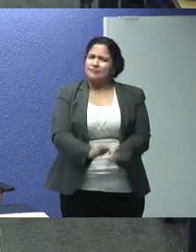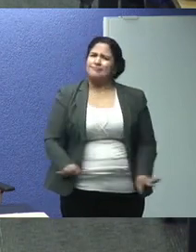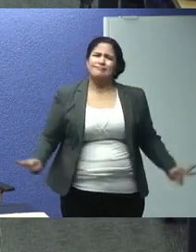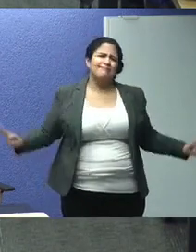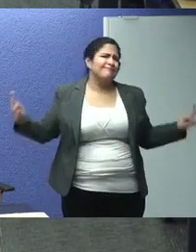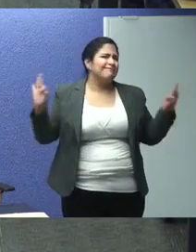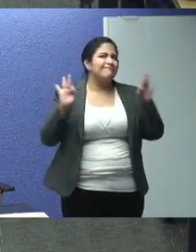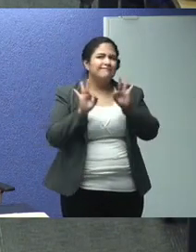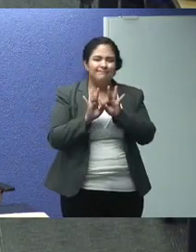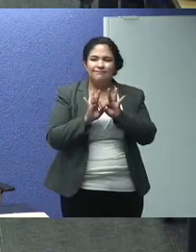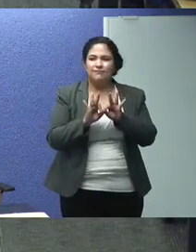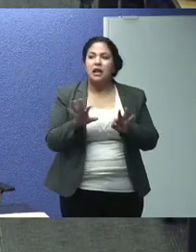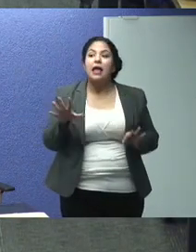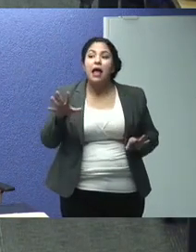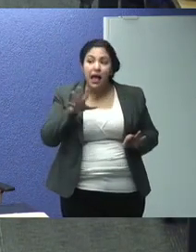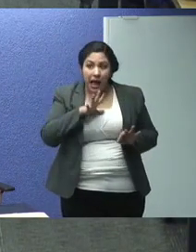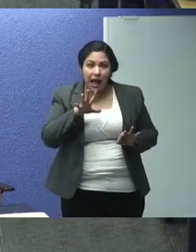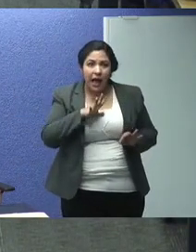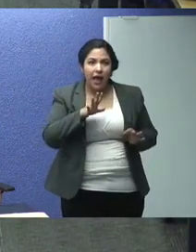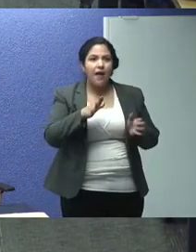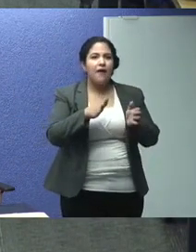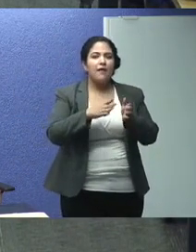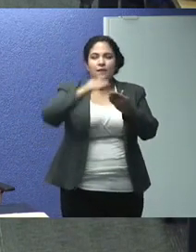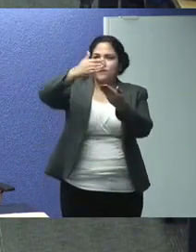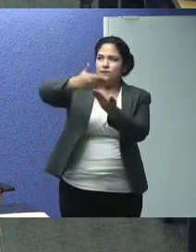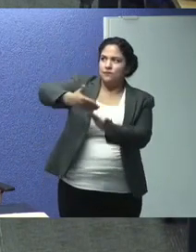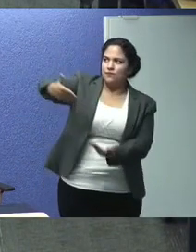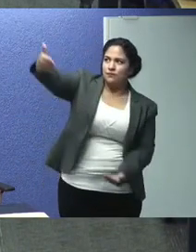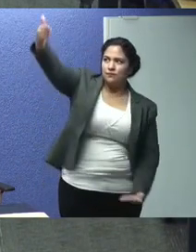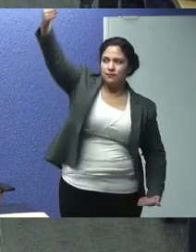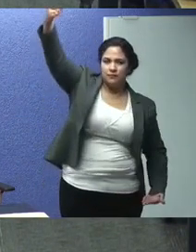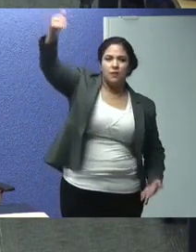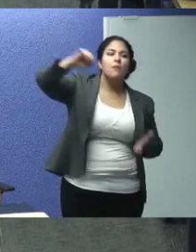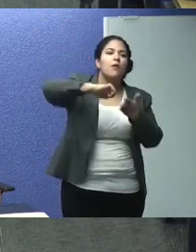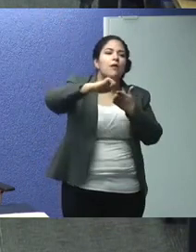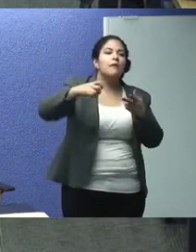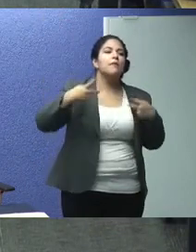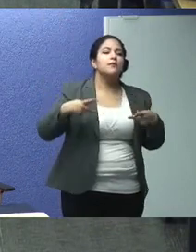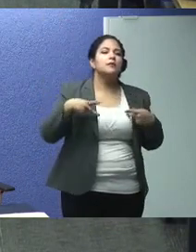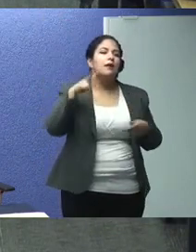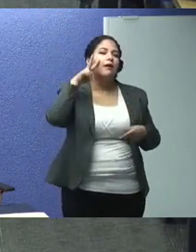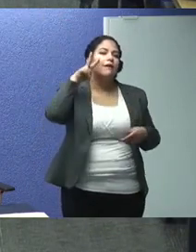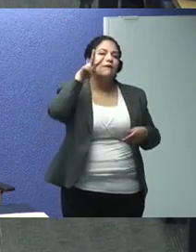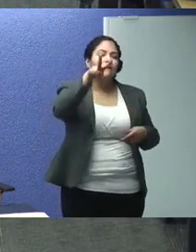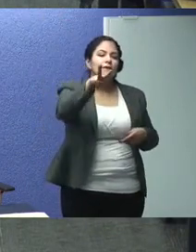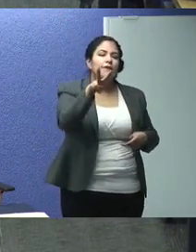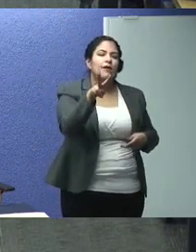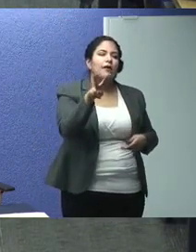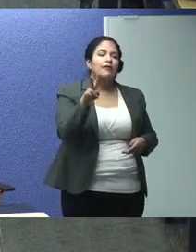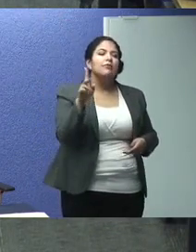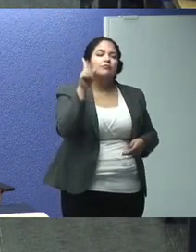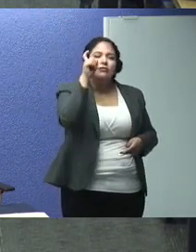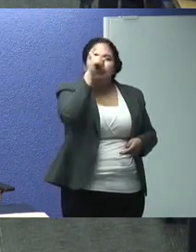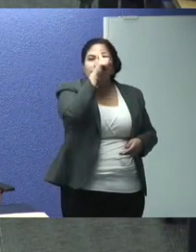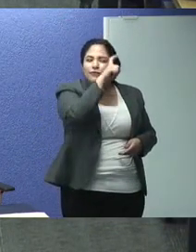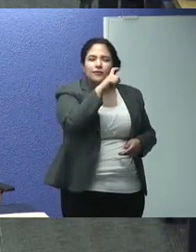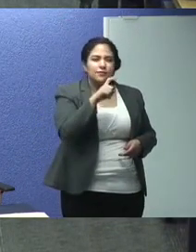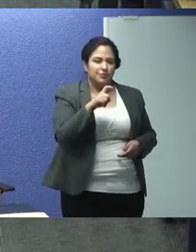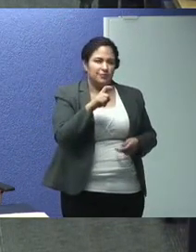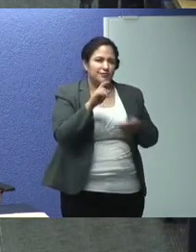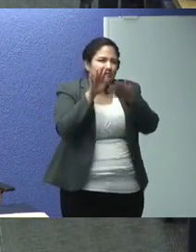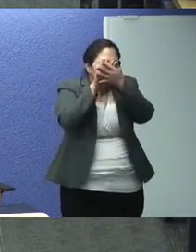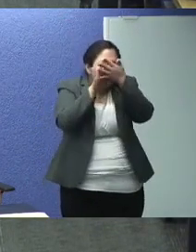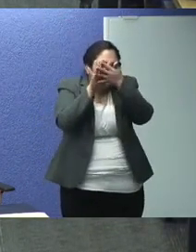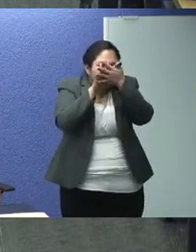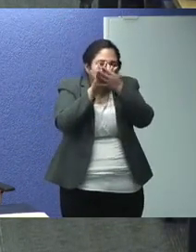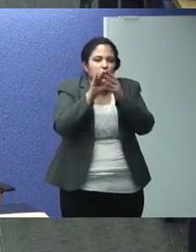hay mamparas especiales para gente débiles visuales, y las personas que, por ejemplo,